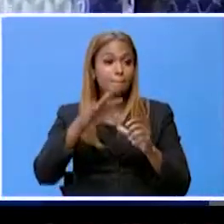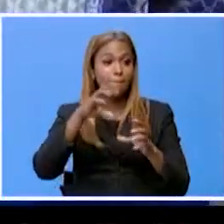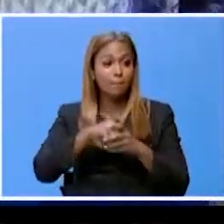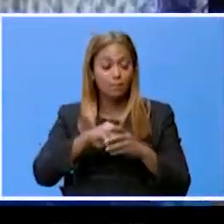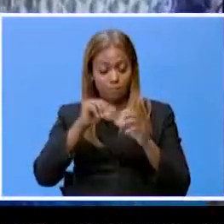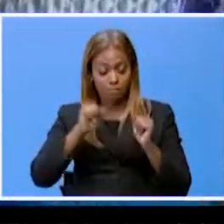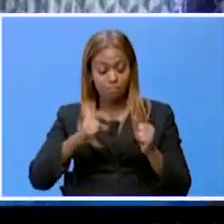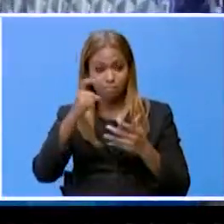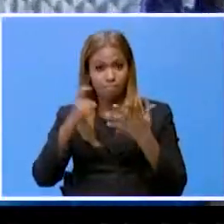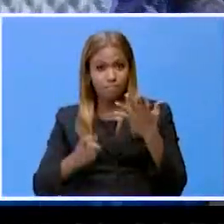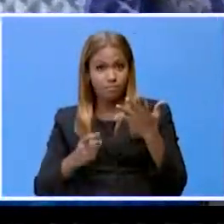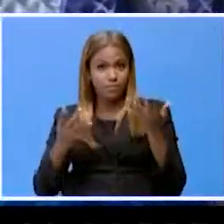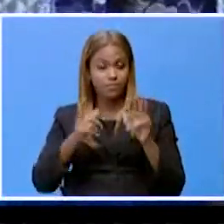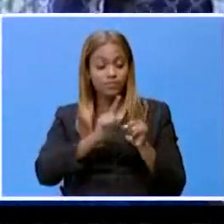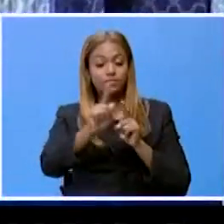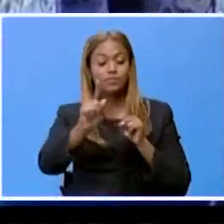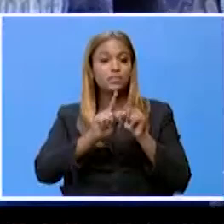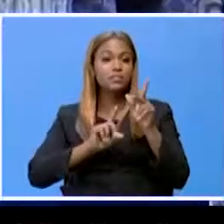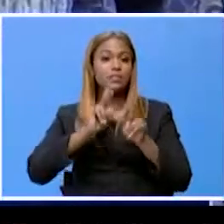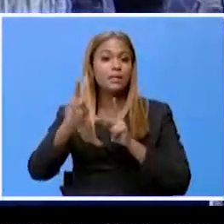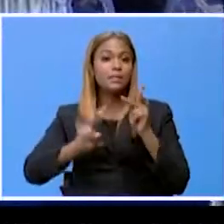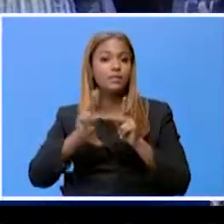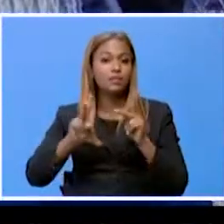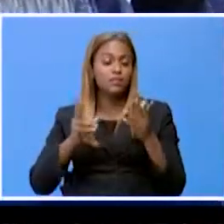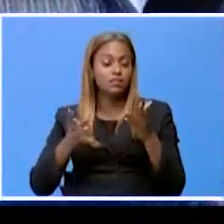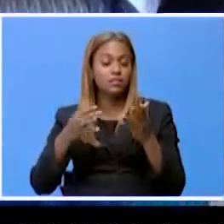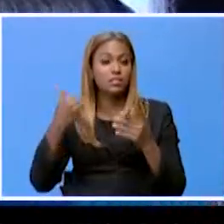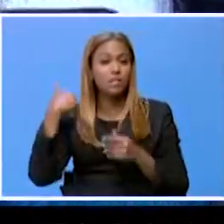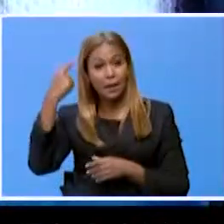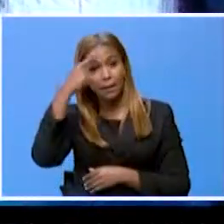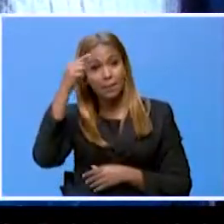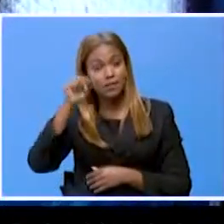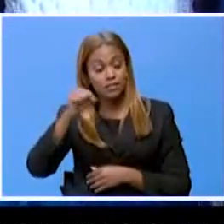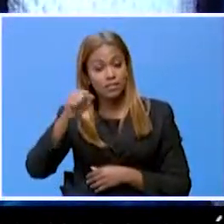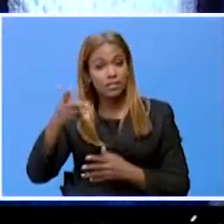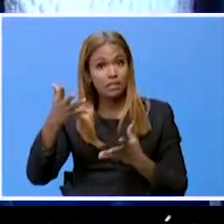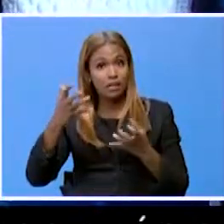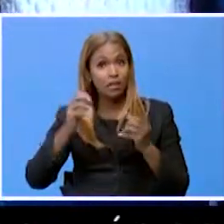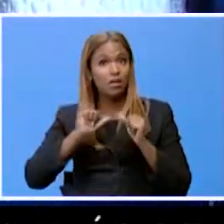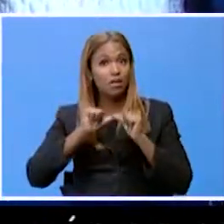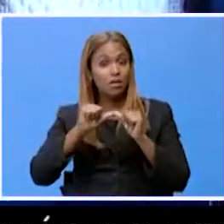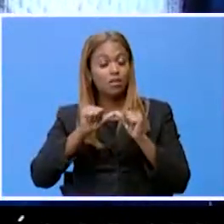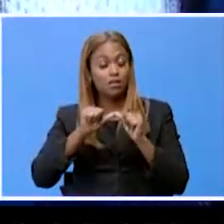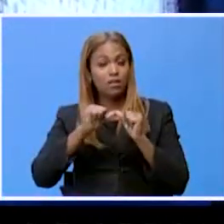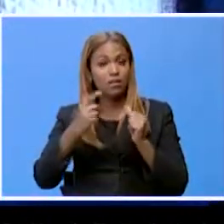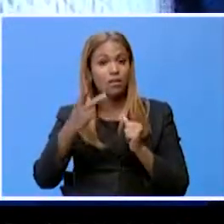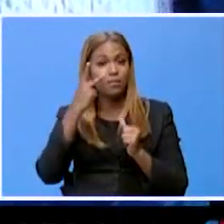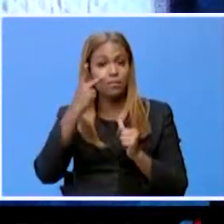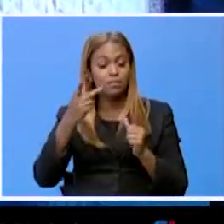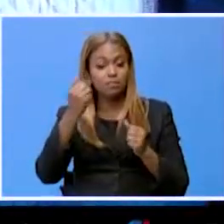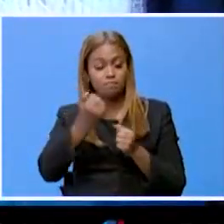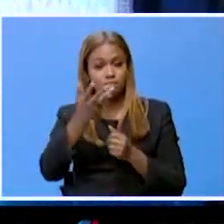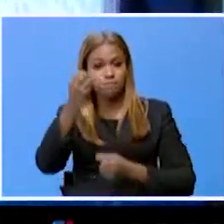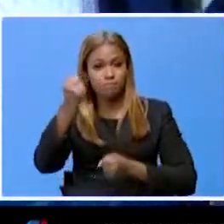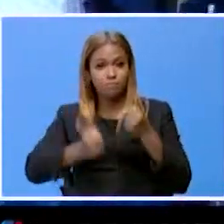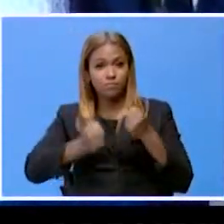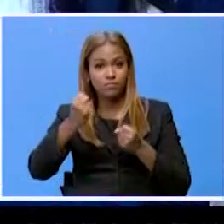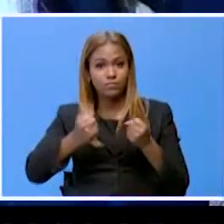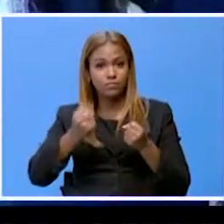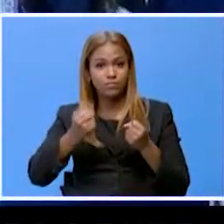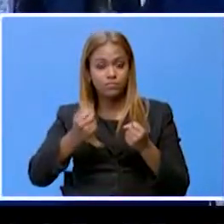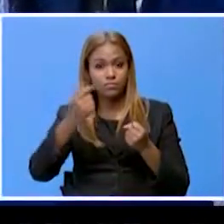de lo posible el distanciamiento social, creo que sí, que lo han tratado de mantener. Vemos algunos autobuses como